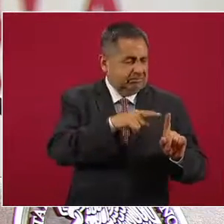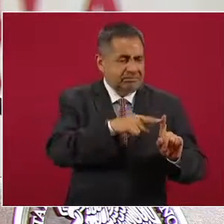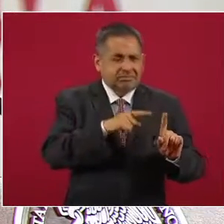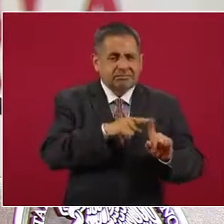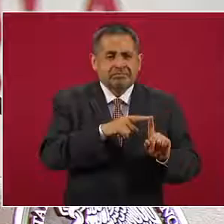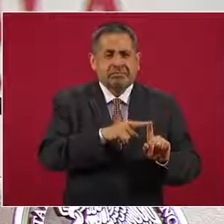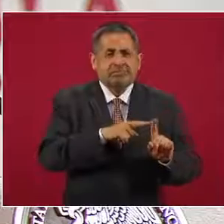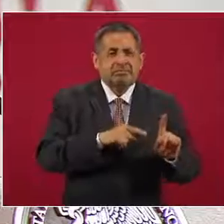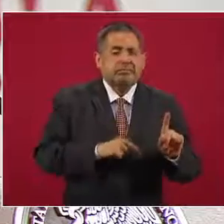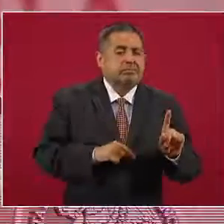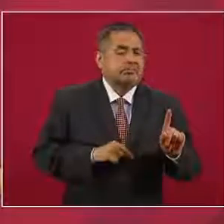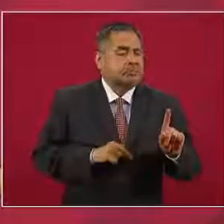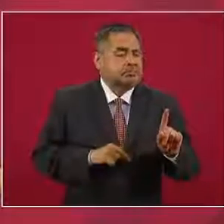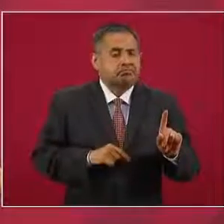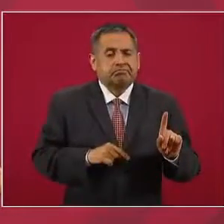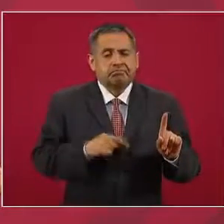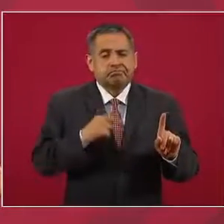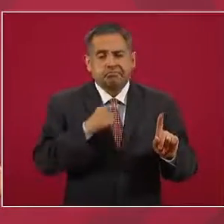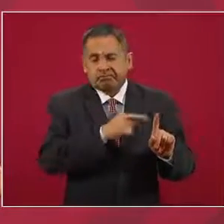a un